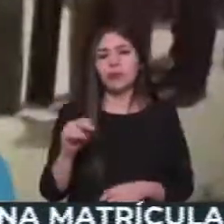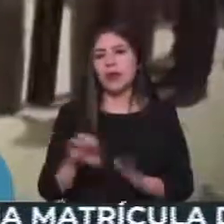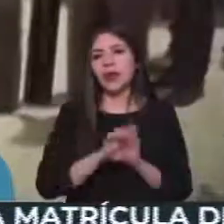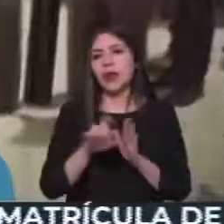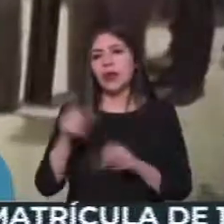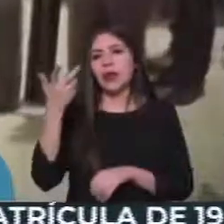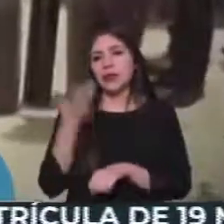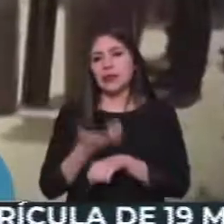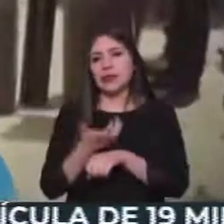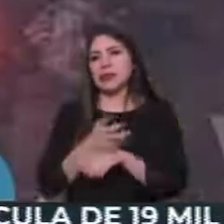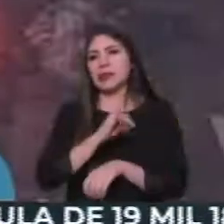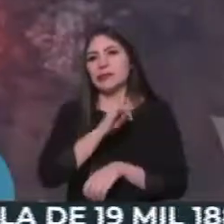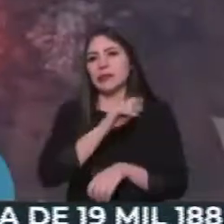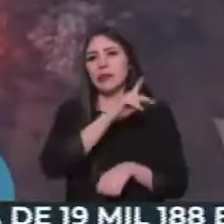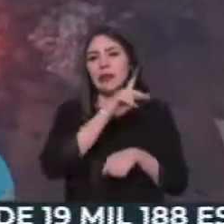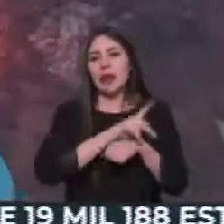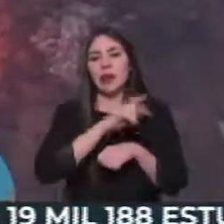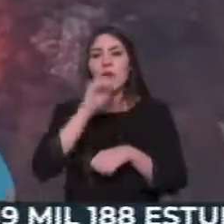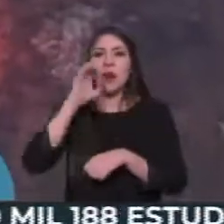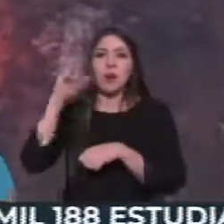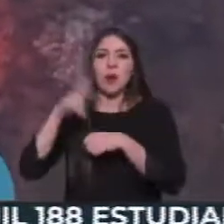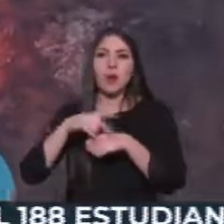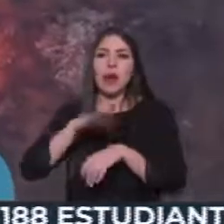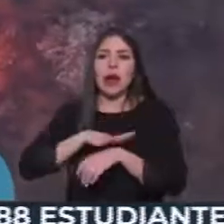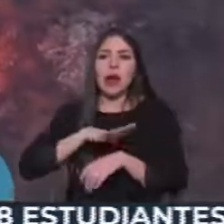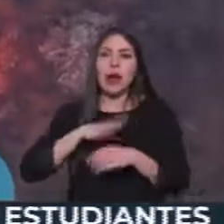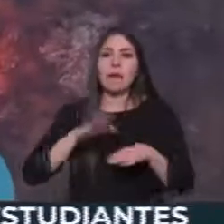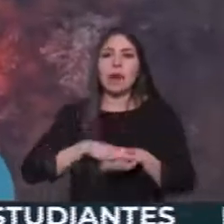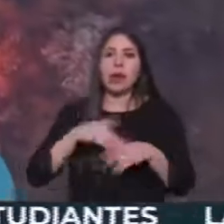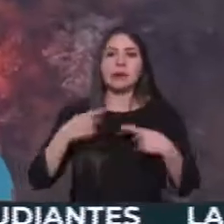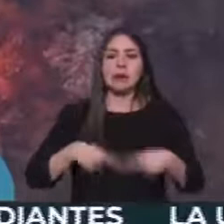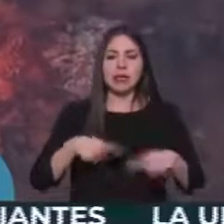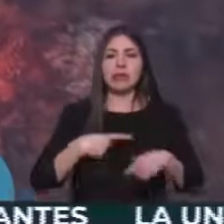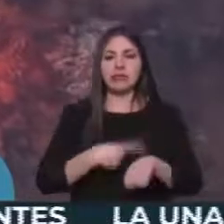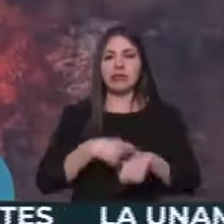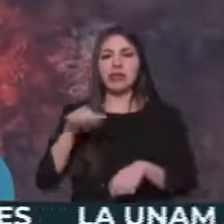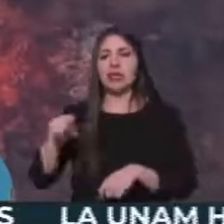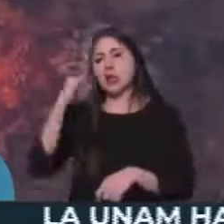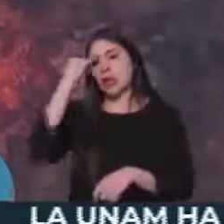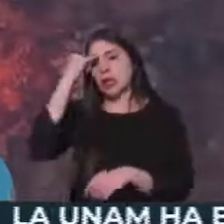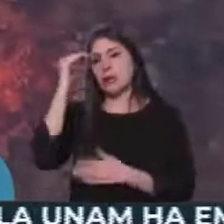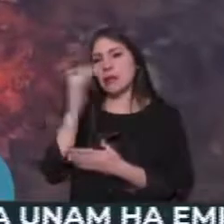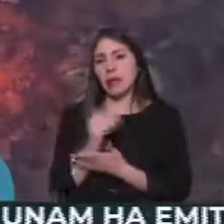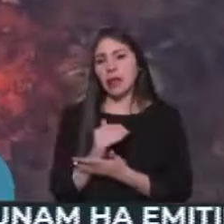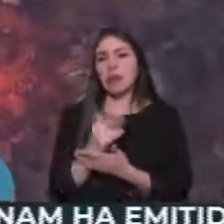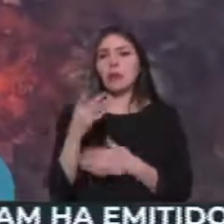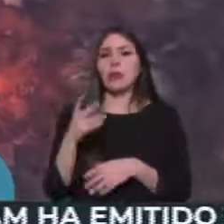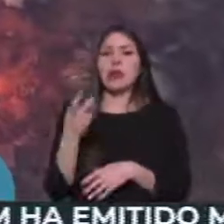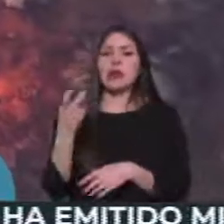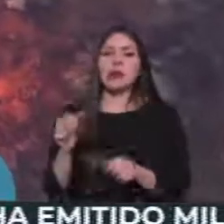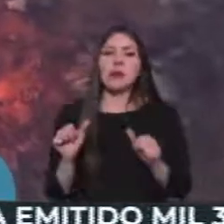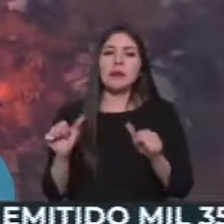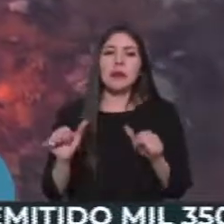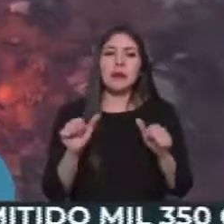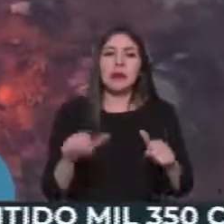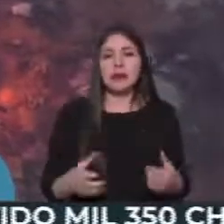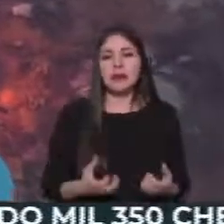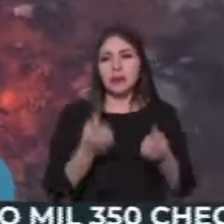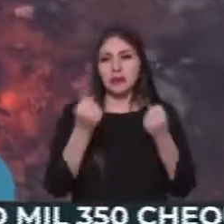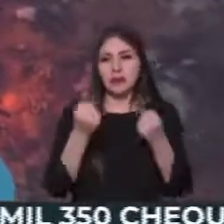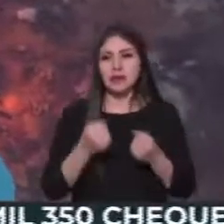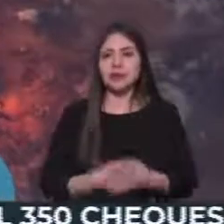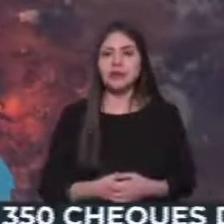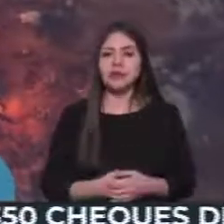Estados Unidos o en los países europeos. Entonces, pues por ese lado algo le salva, y pues allá se aplicó un poco